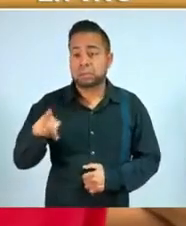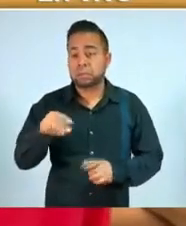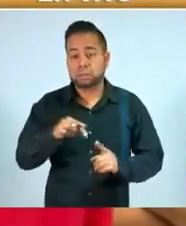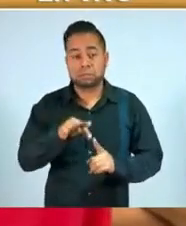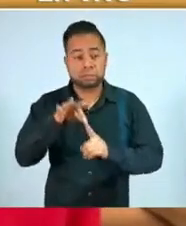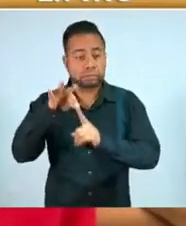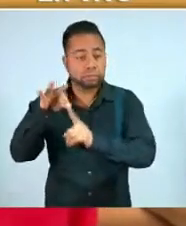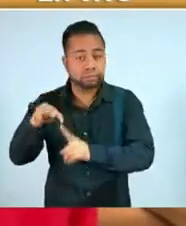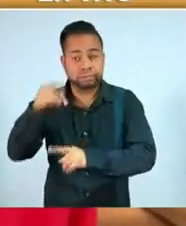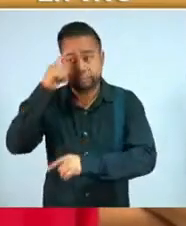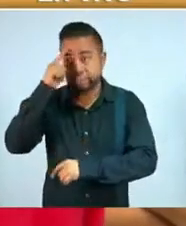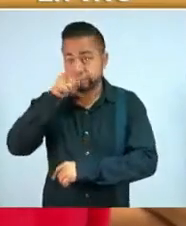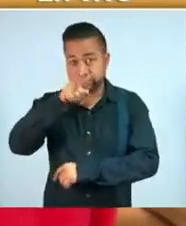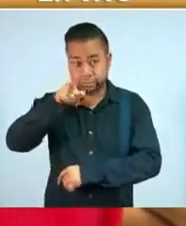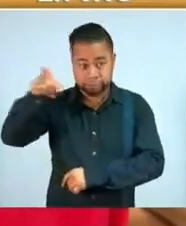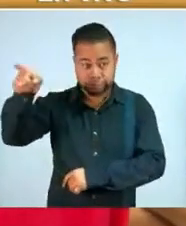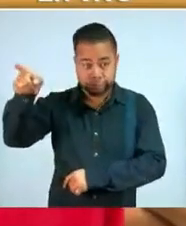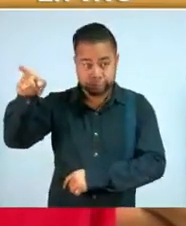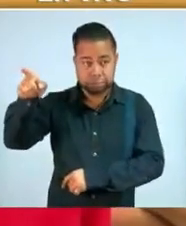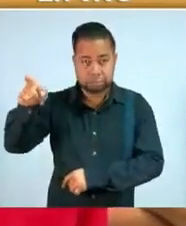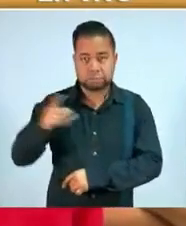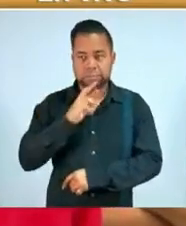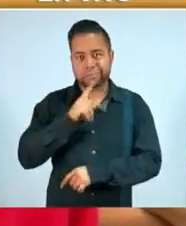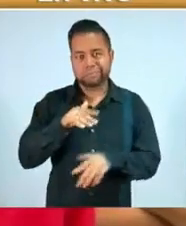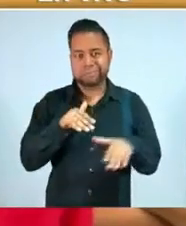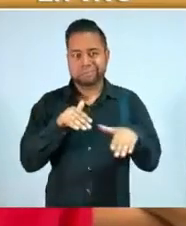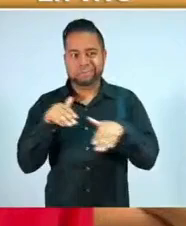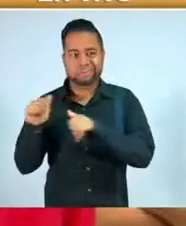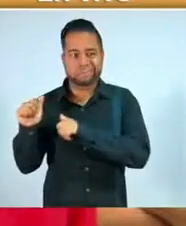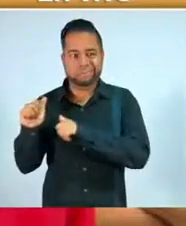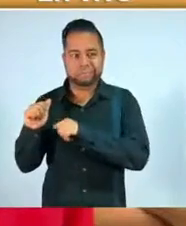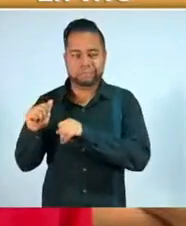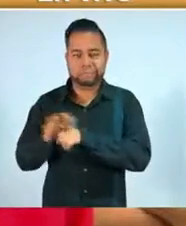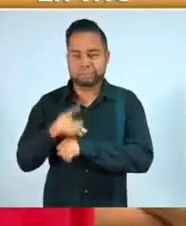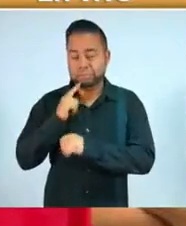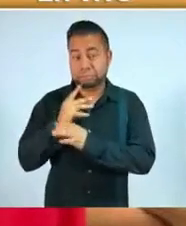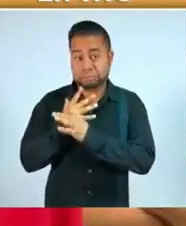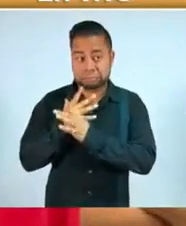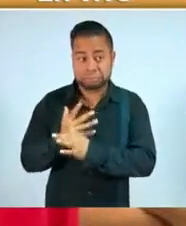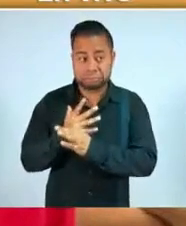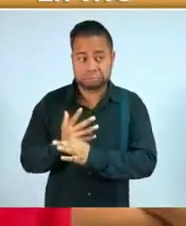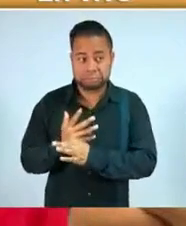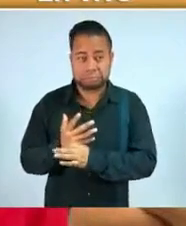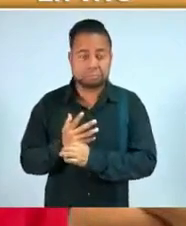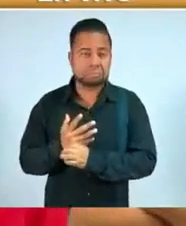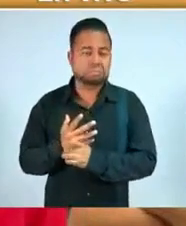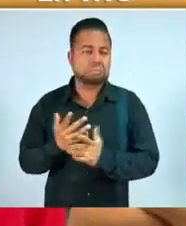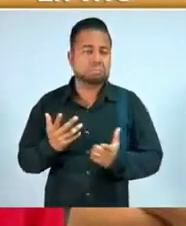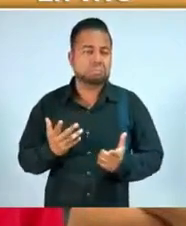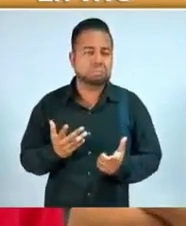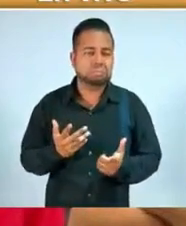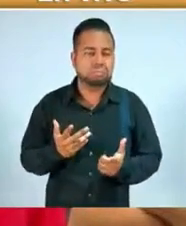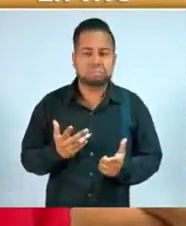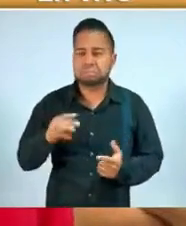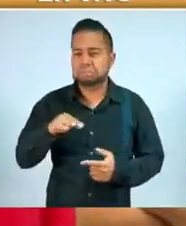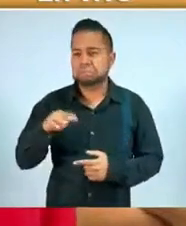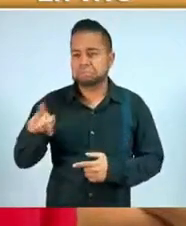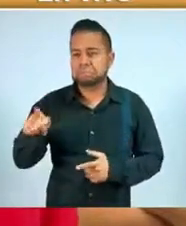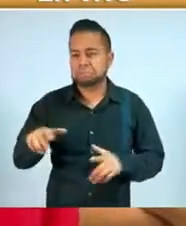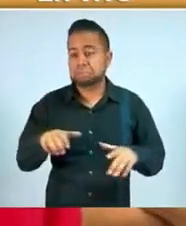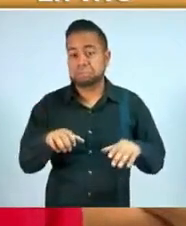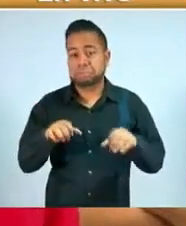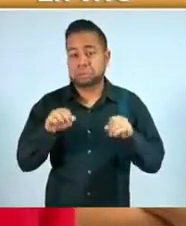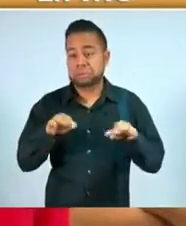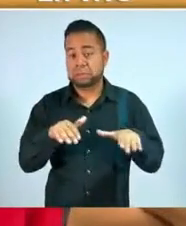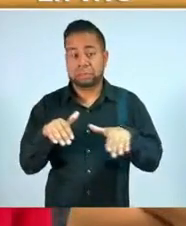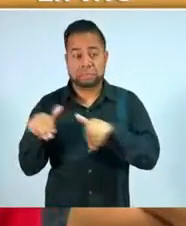asignado para estar allá, pues mejor se fue porque su versión fue de que dejaba la oficina del Ministerio Público en la